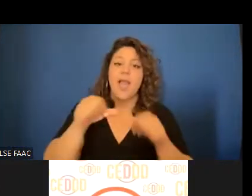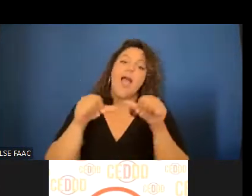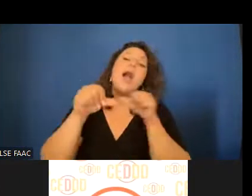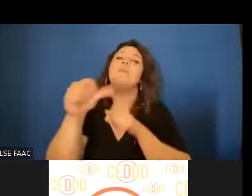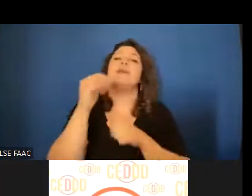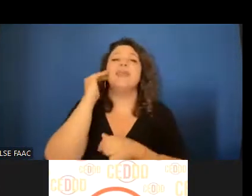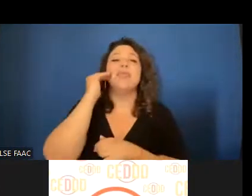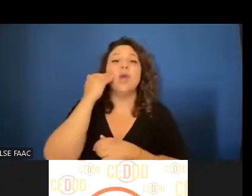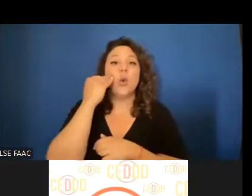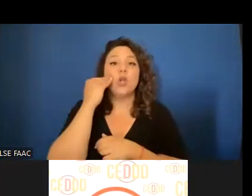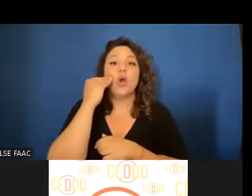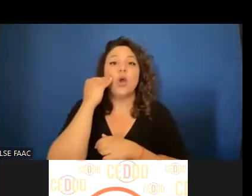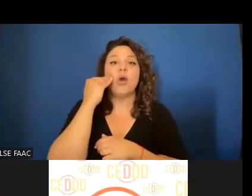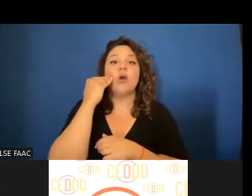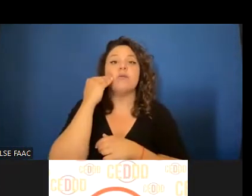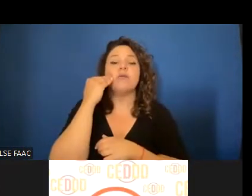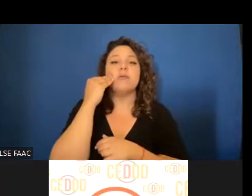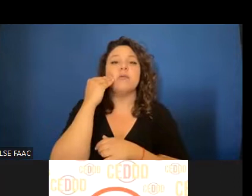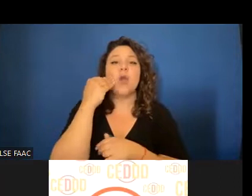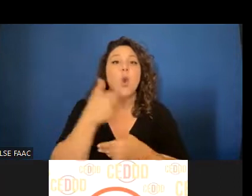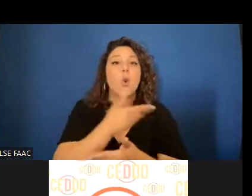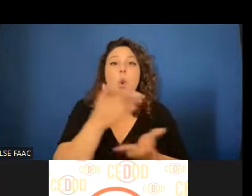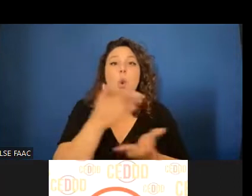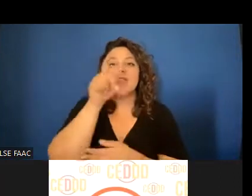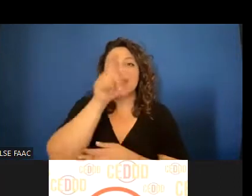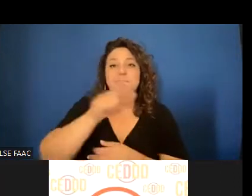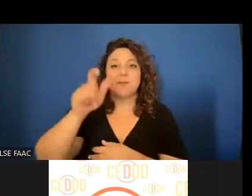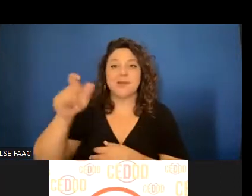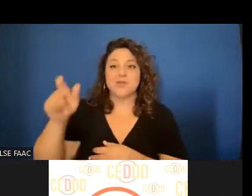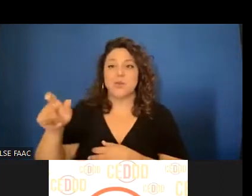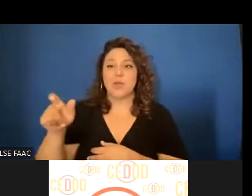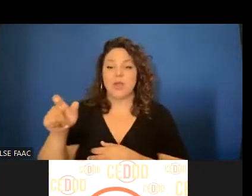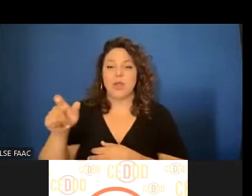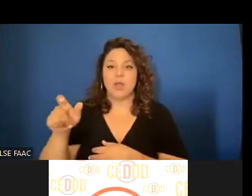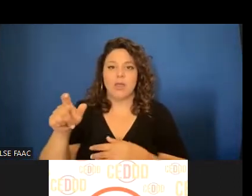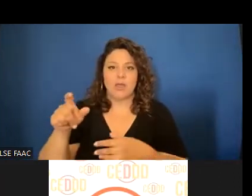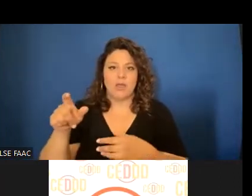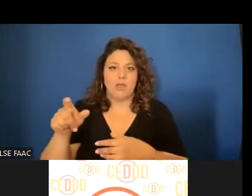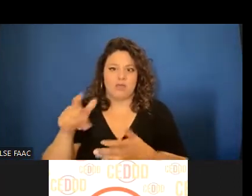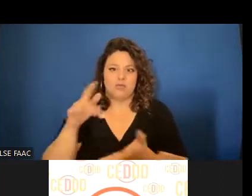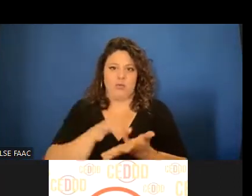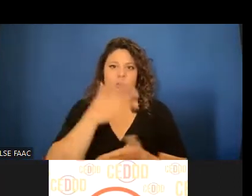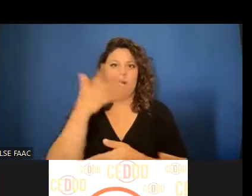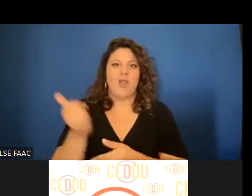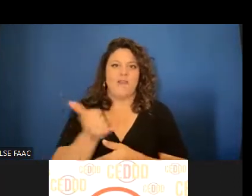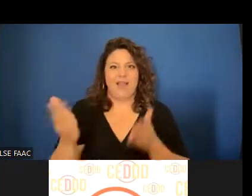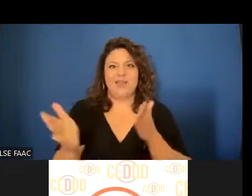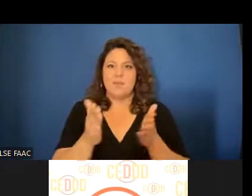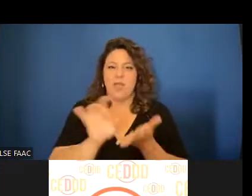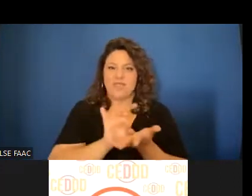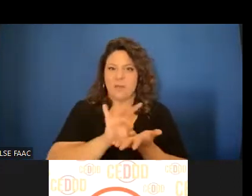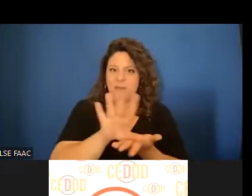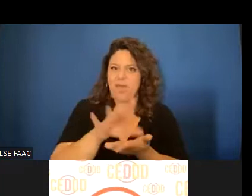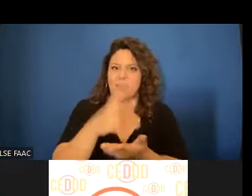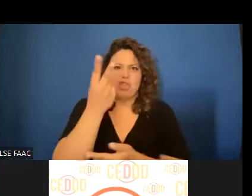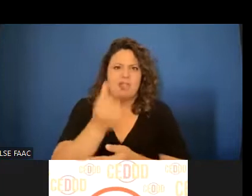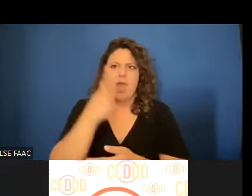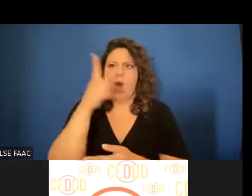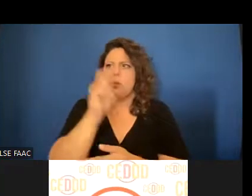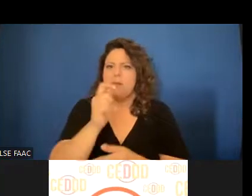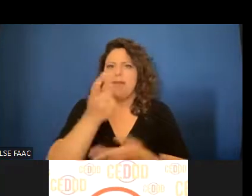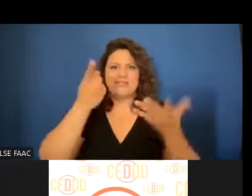ley, ¿qué novedades importantes trae y sobre todo cuáles tienen especial incidencia en la